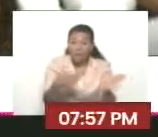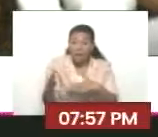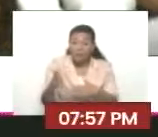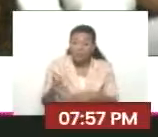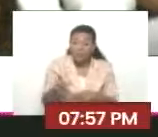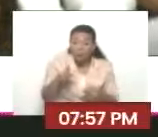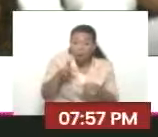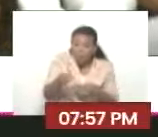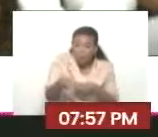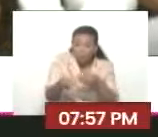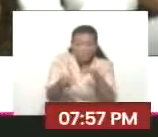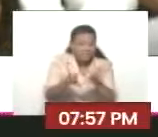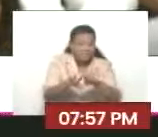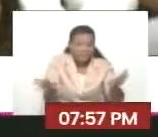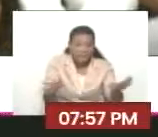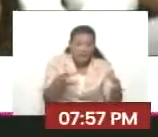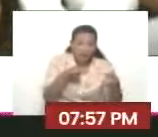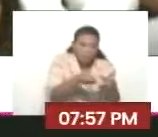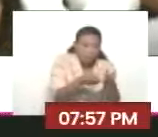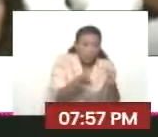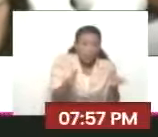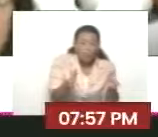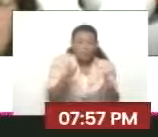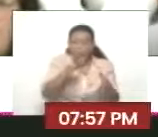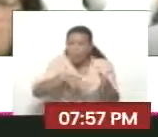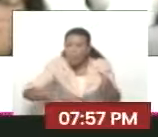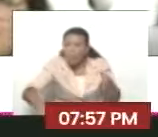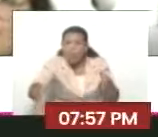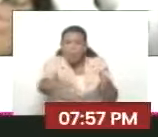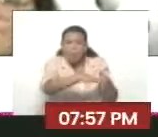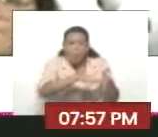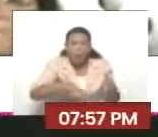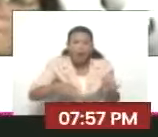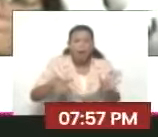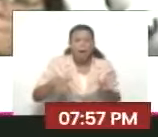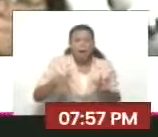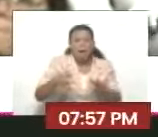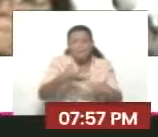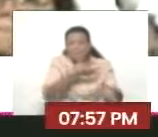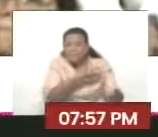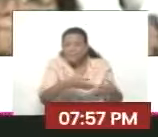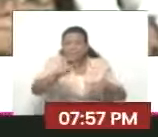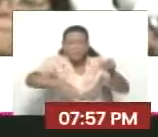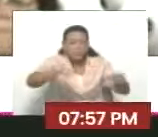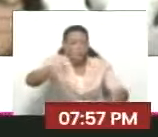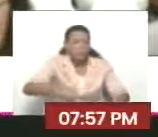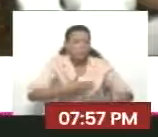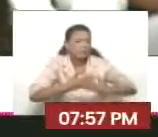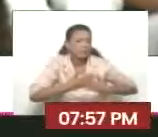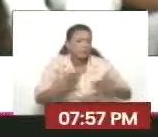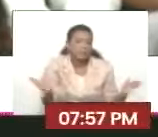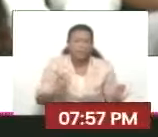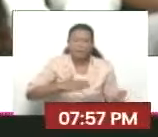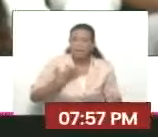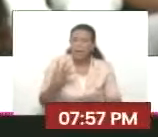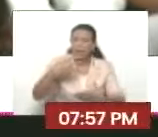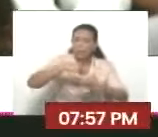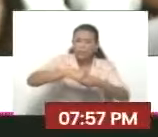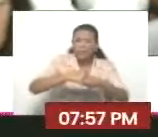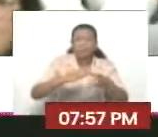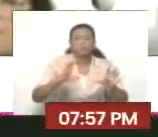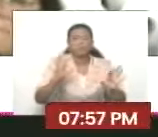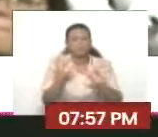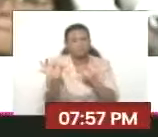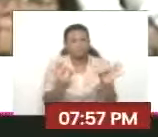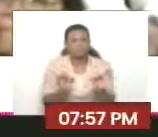primer corte del registro, sí organizar aguas abajo todos esos millones de voluntarios y voluntarias que se suman a esta tarea